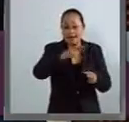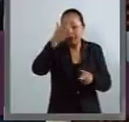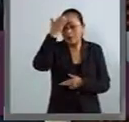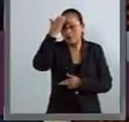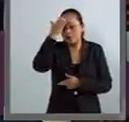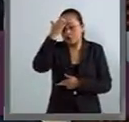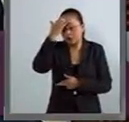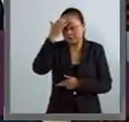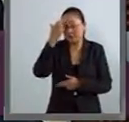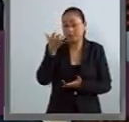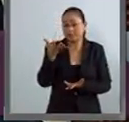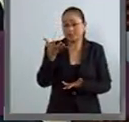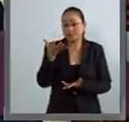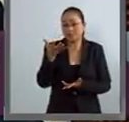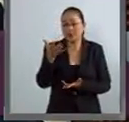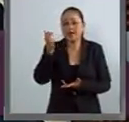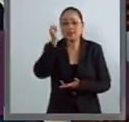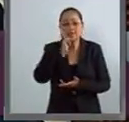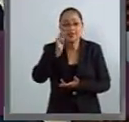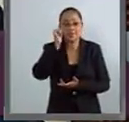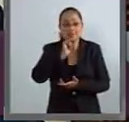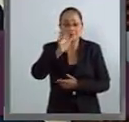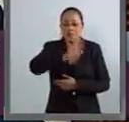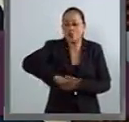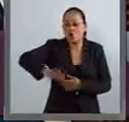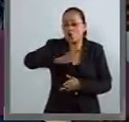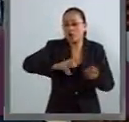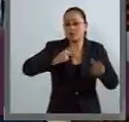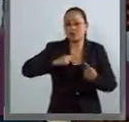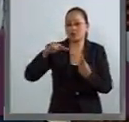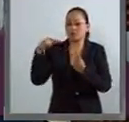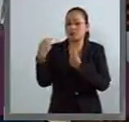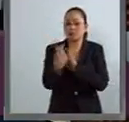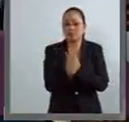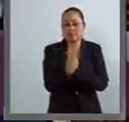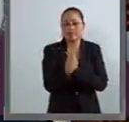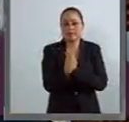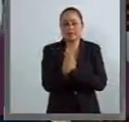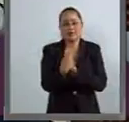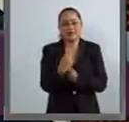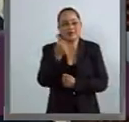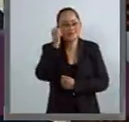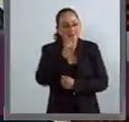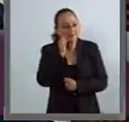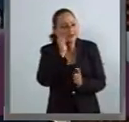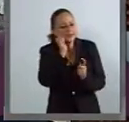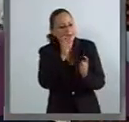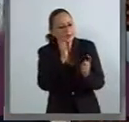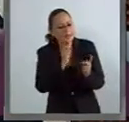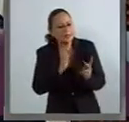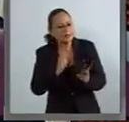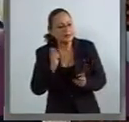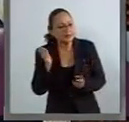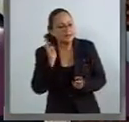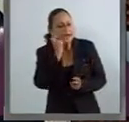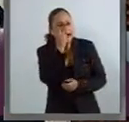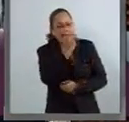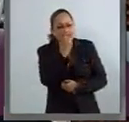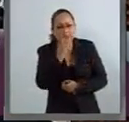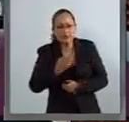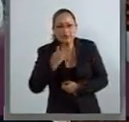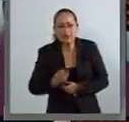que todo el tiempo están bajo el escrutinio del público, que todo el tiempo reconoce que